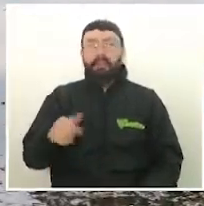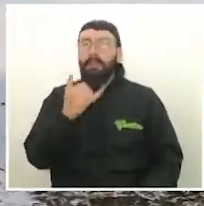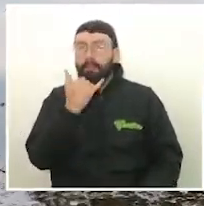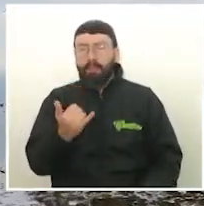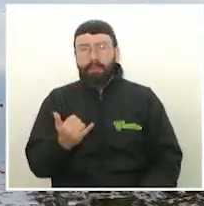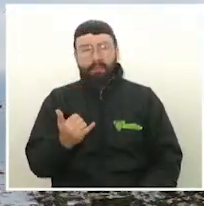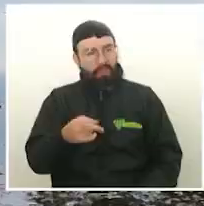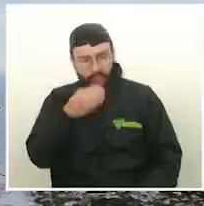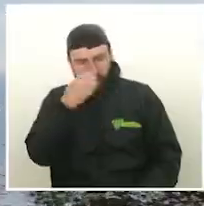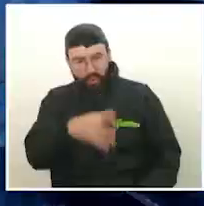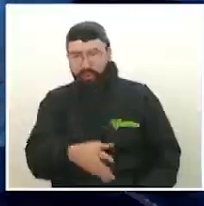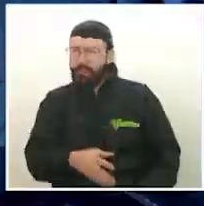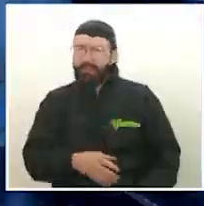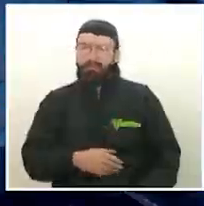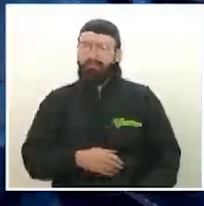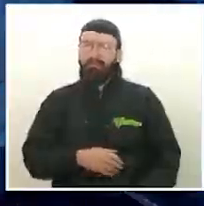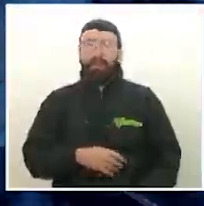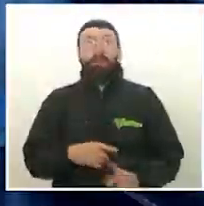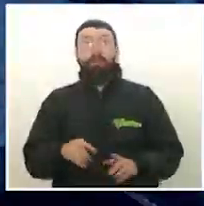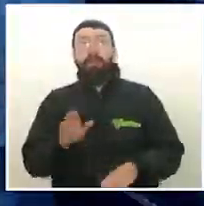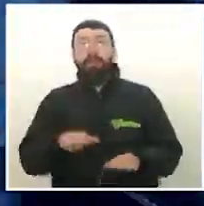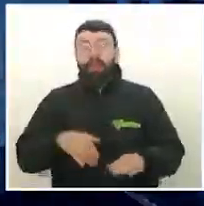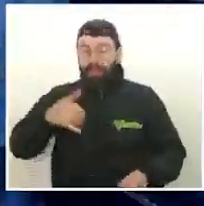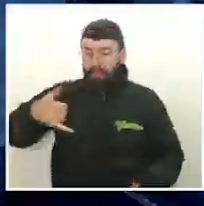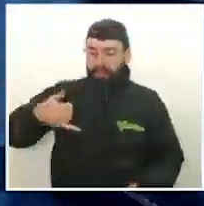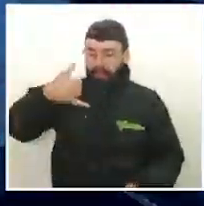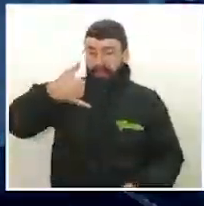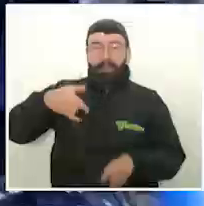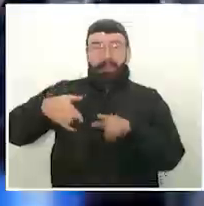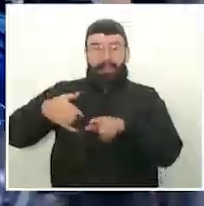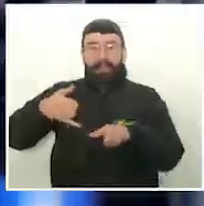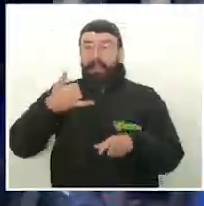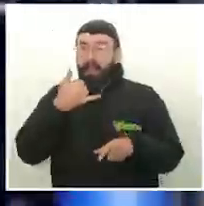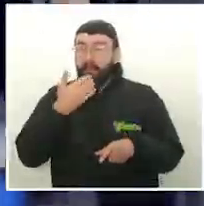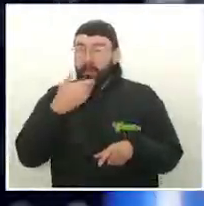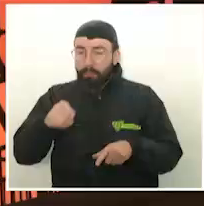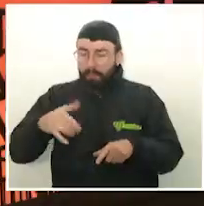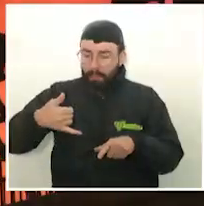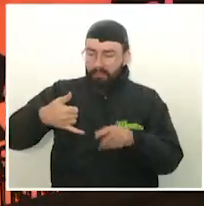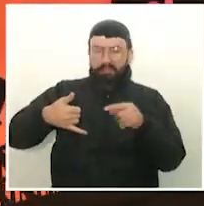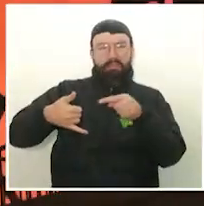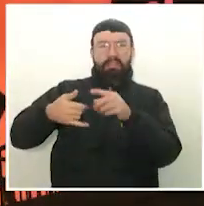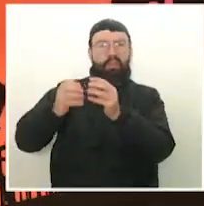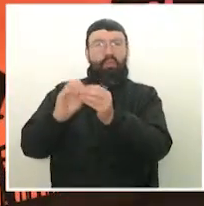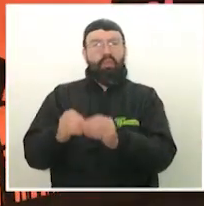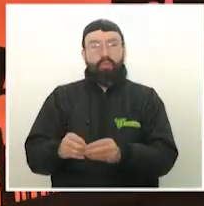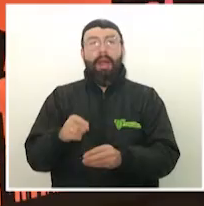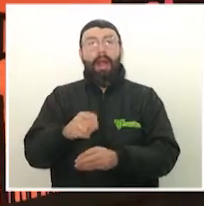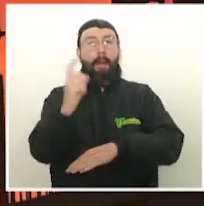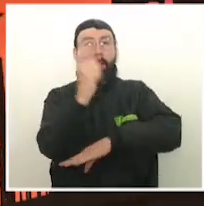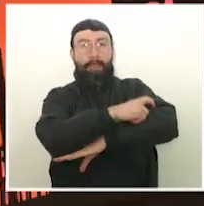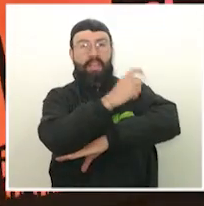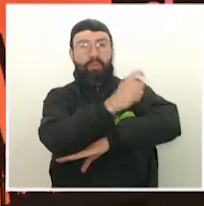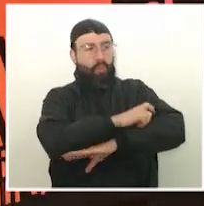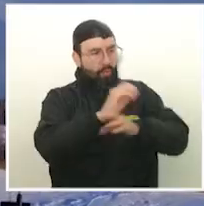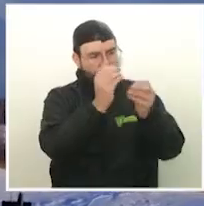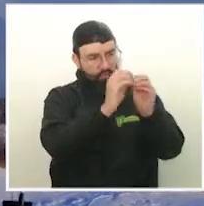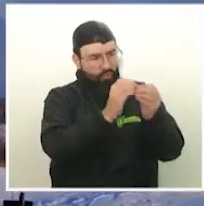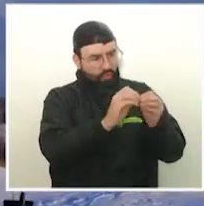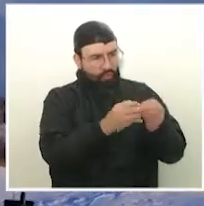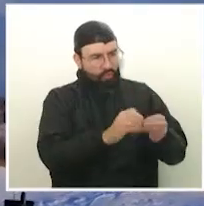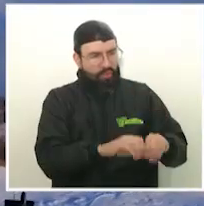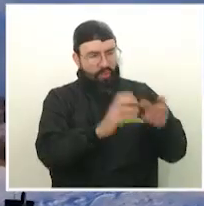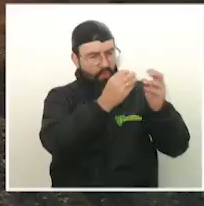contaminemos. Pero lo más triste, esa botella plástica la hacen con derivados de petróleo. El plástico es un derivado del